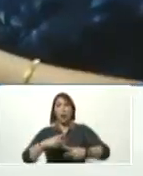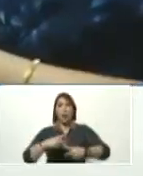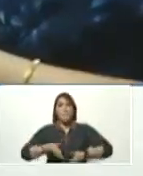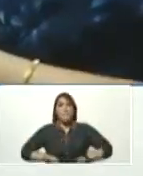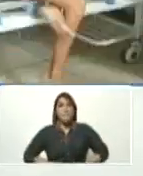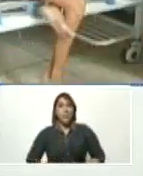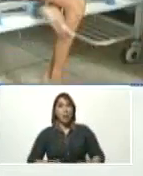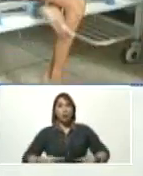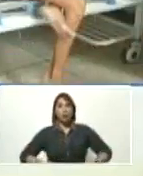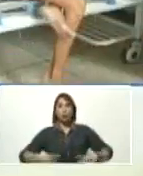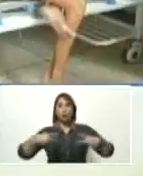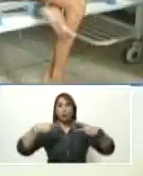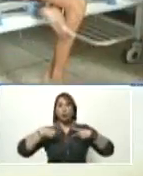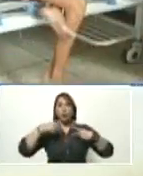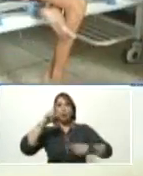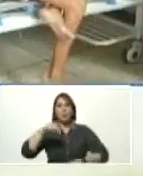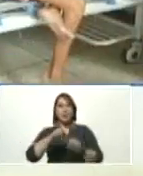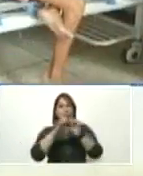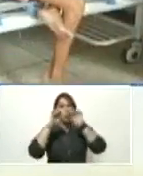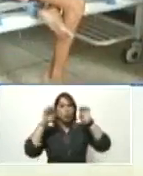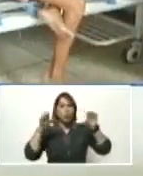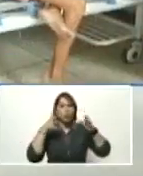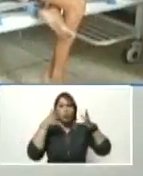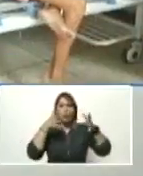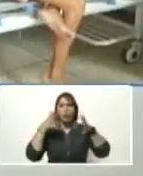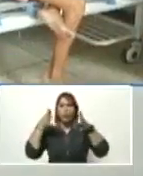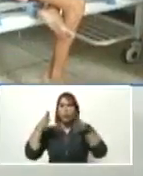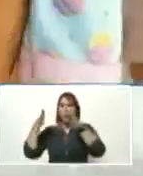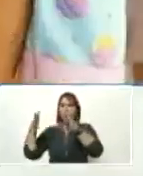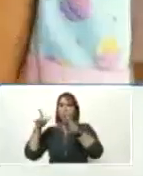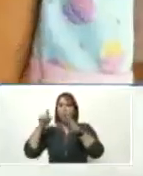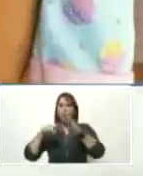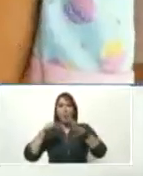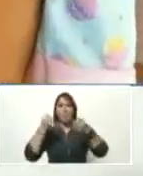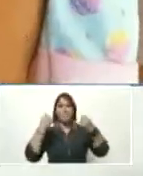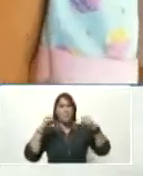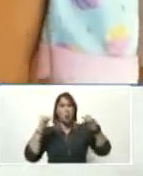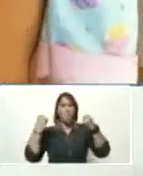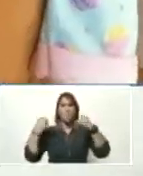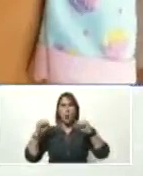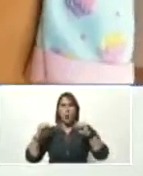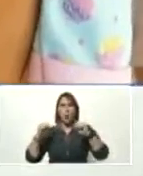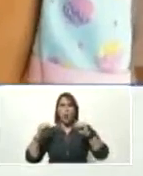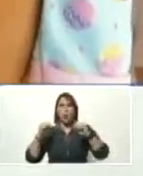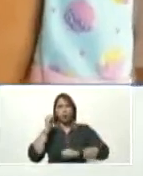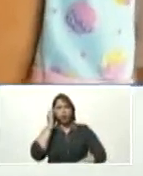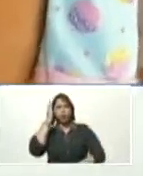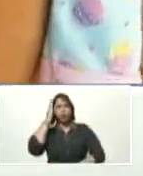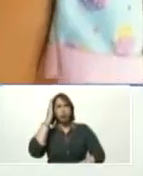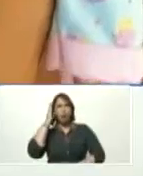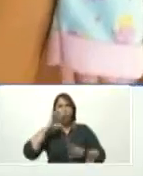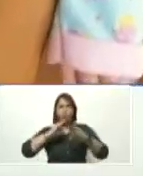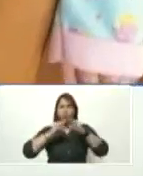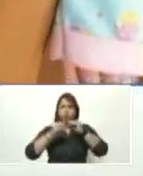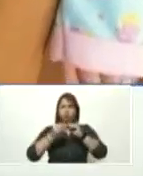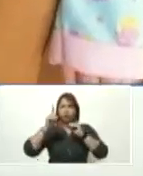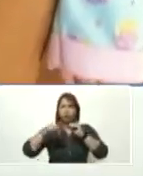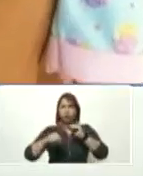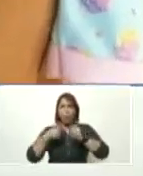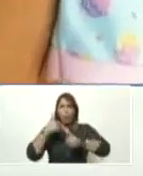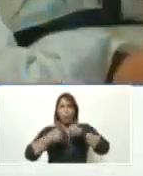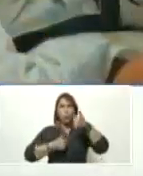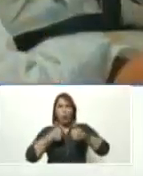humanizado, con la educación, la formación, los ejercicios, el concepto, la concepción de la